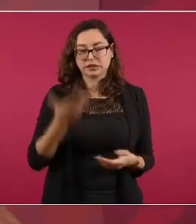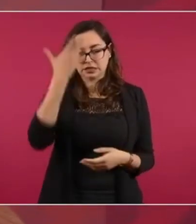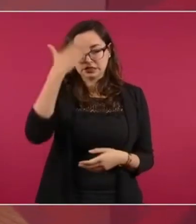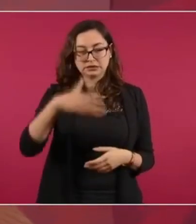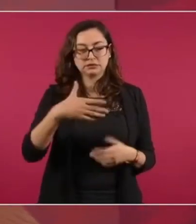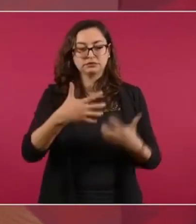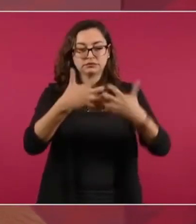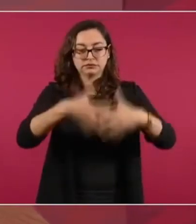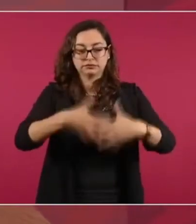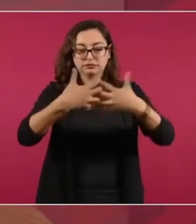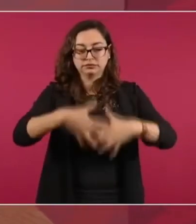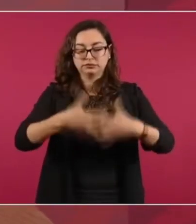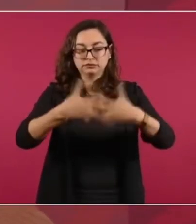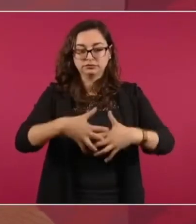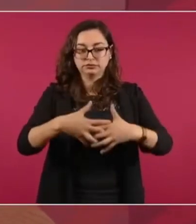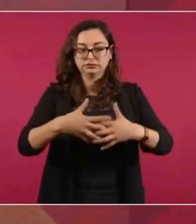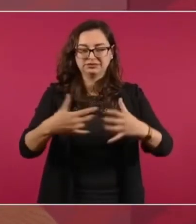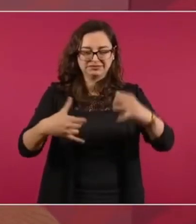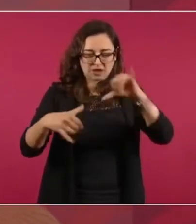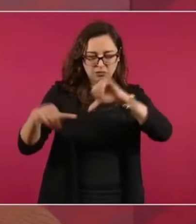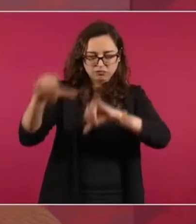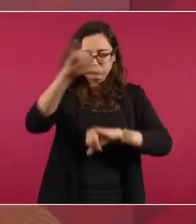fertilizantes.